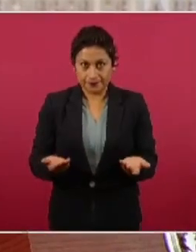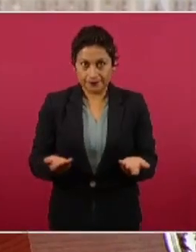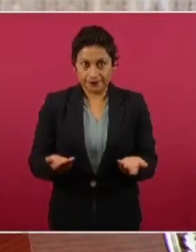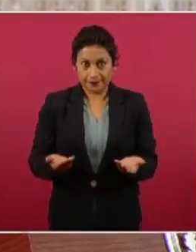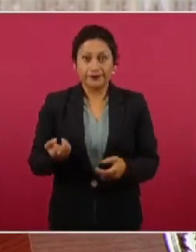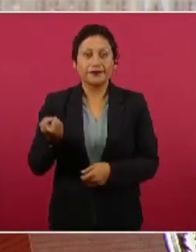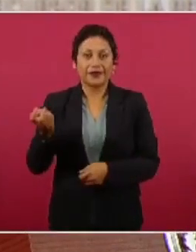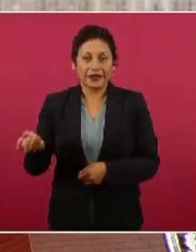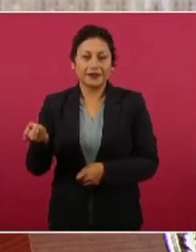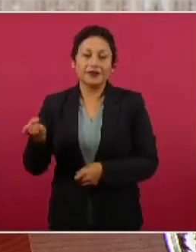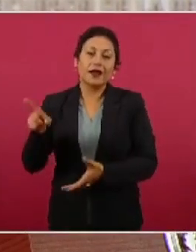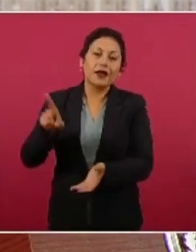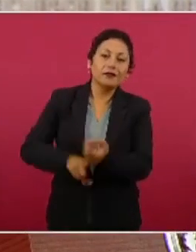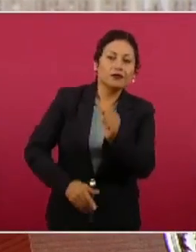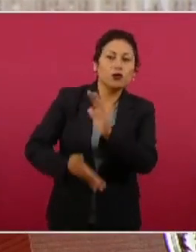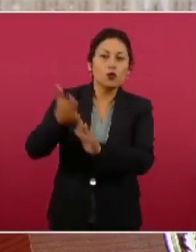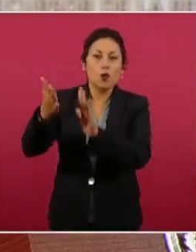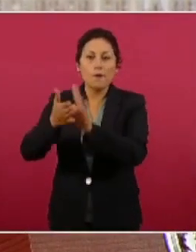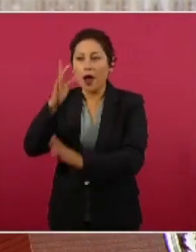hubieron fallas,